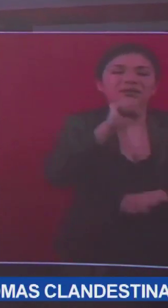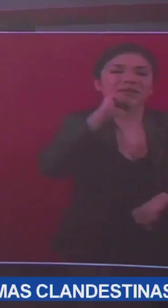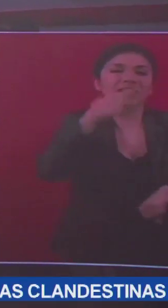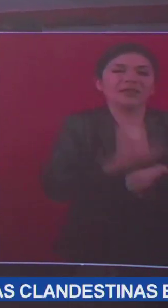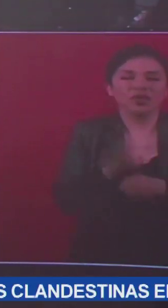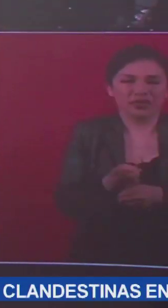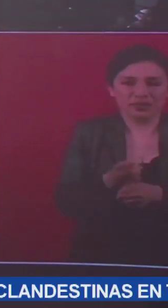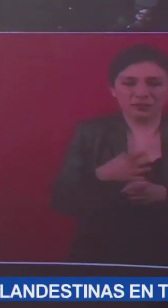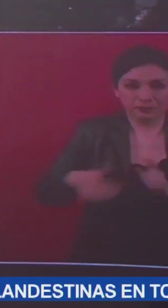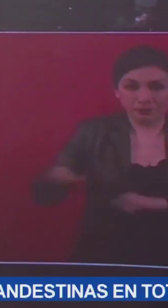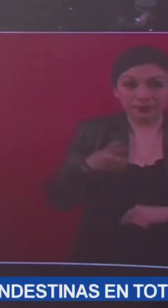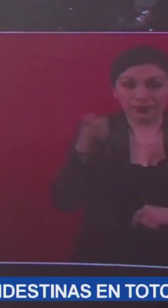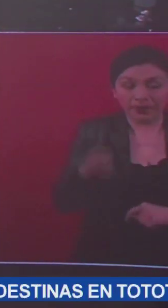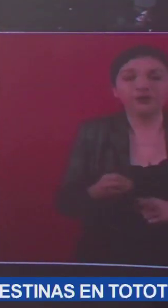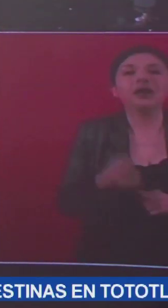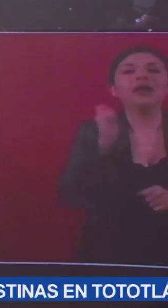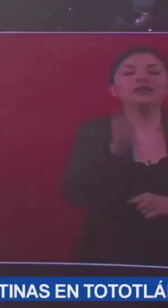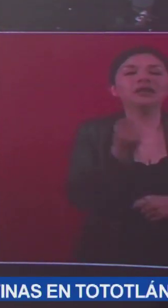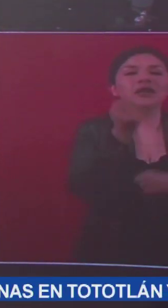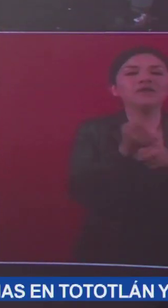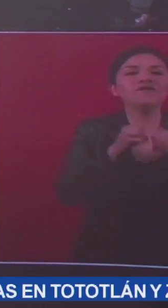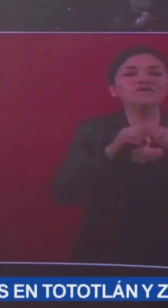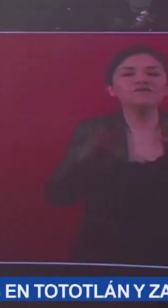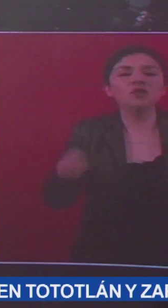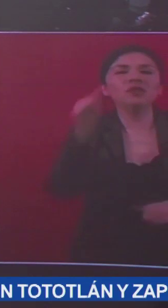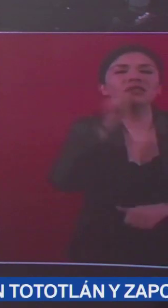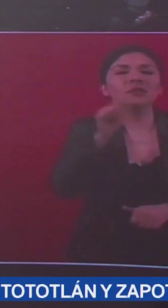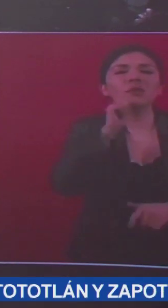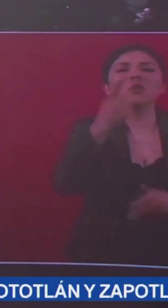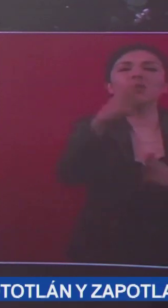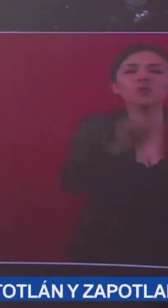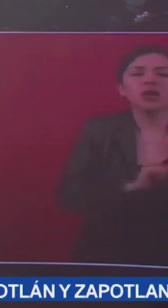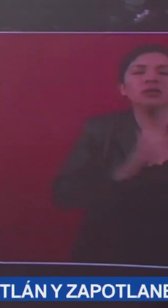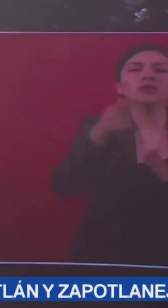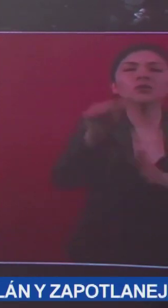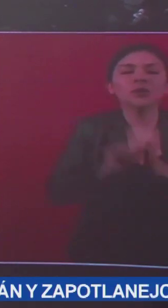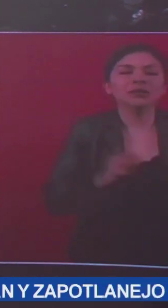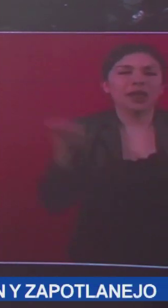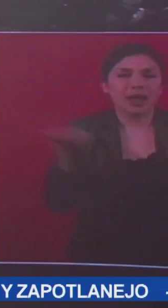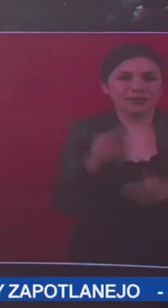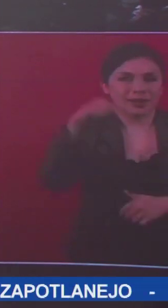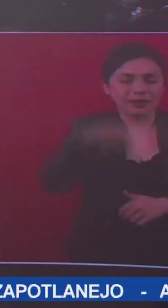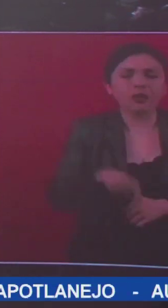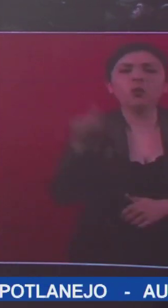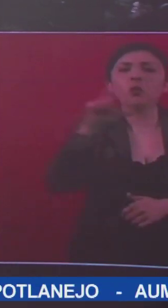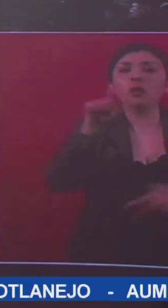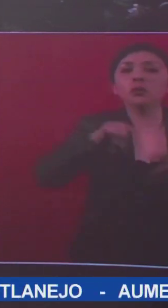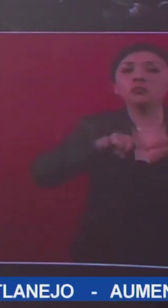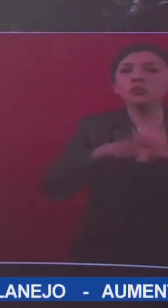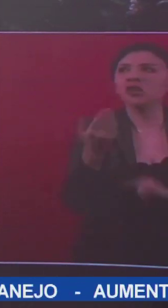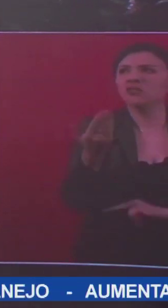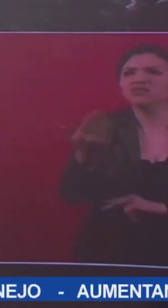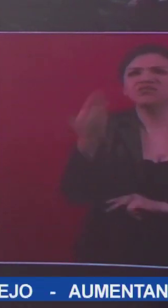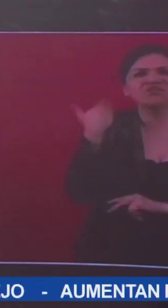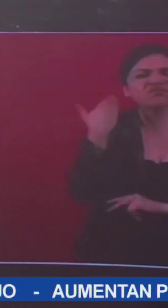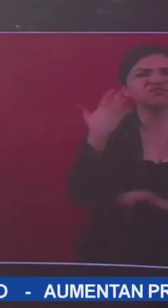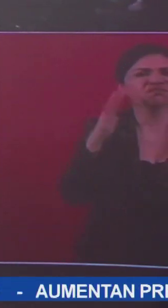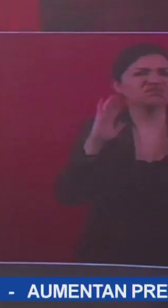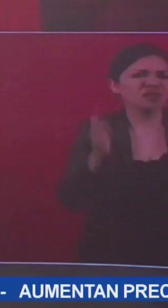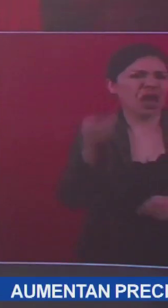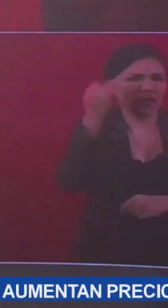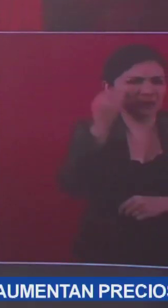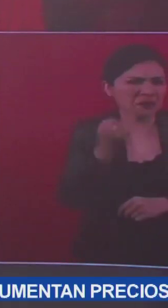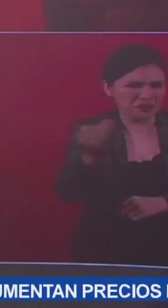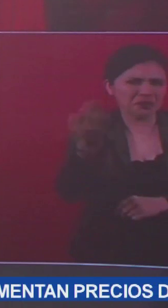podemos vivir con miedo dicen y dicen bien creo yo los buenos somos más Ya es hora